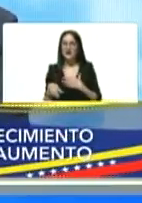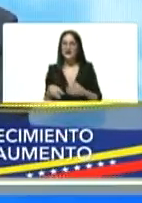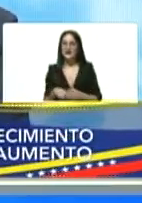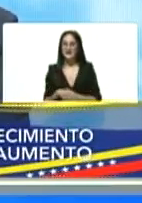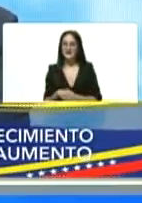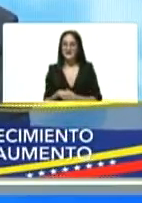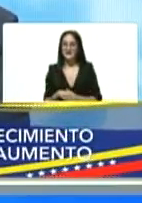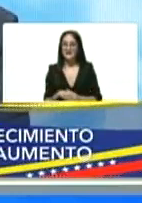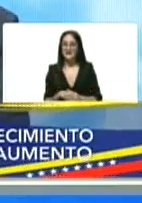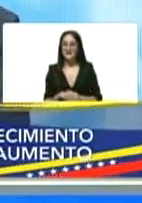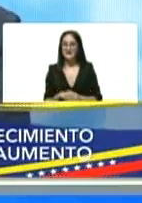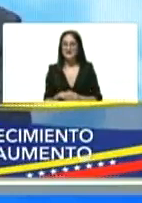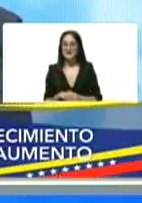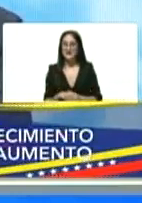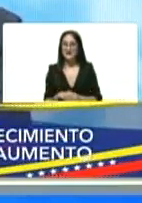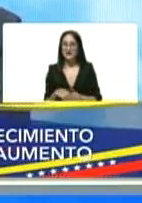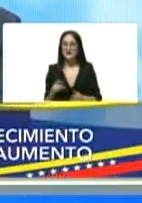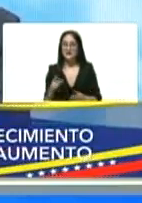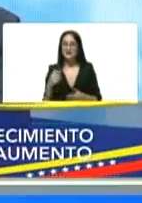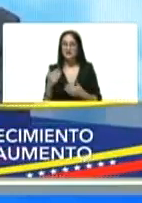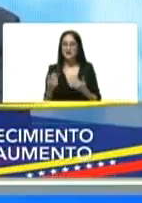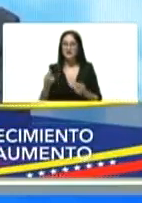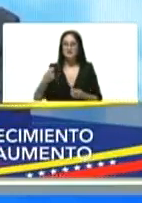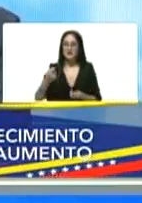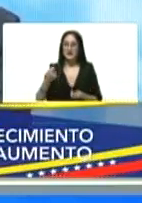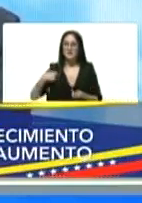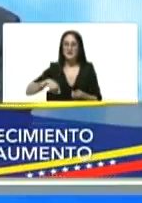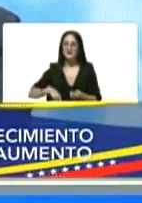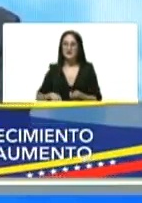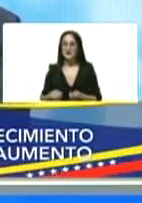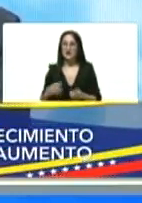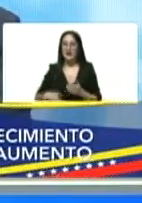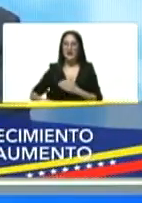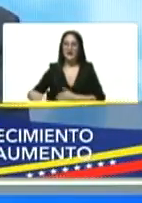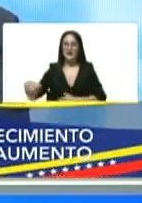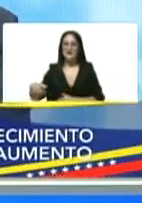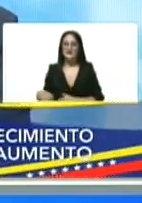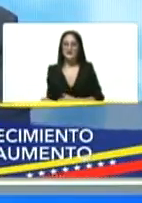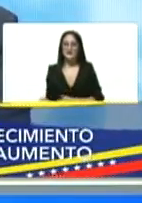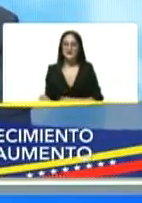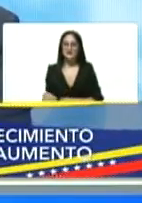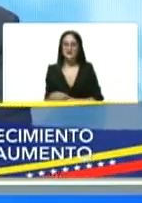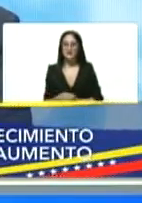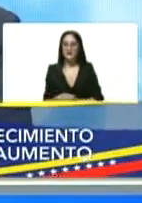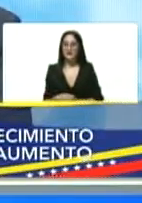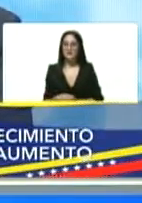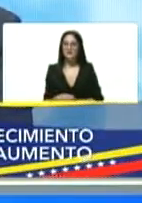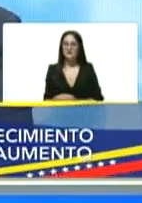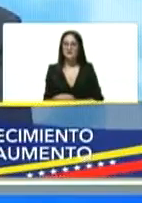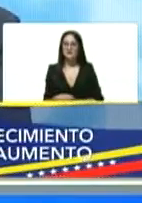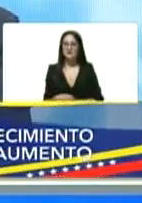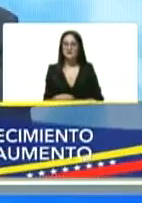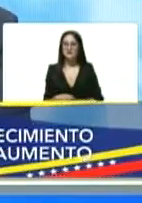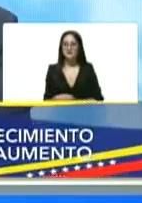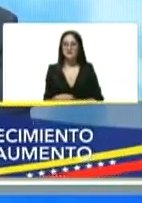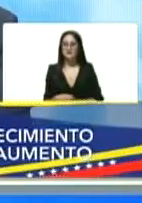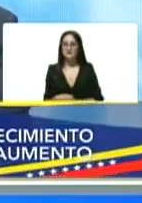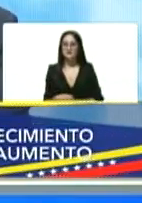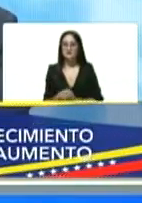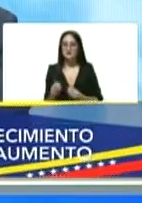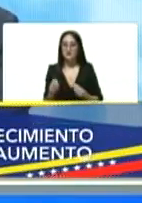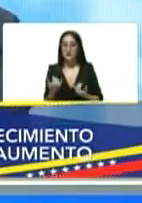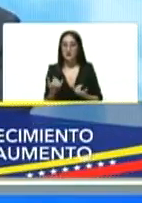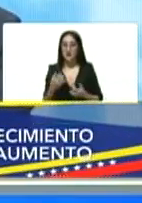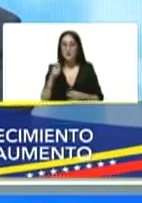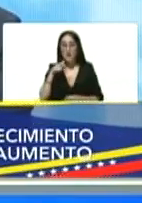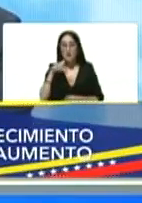riqueza y de inversión de la riqueza en la vida de la gente, en la vida de nuestro pueblo. Hacia